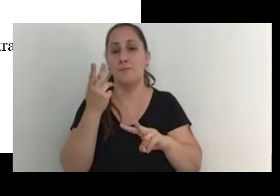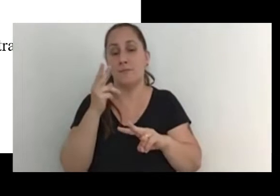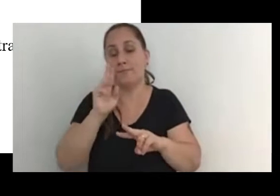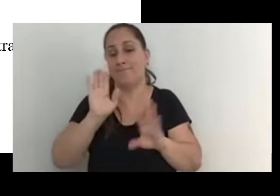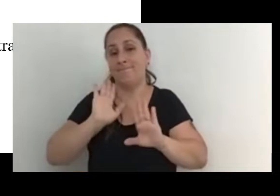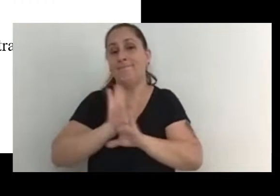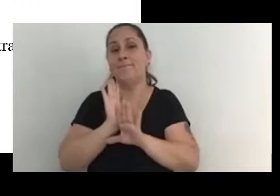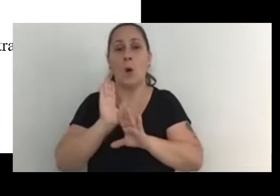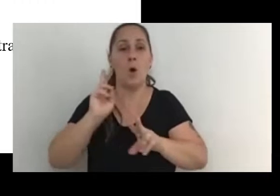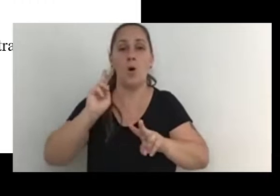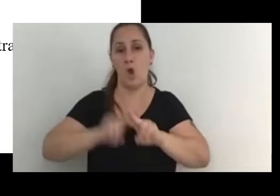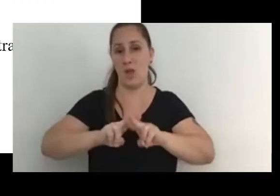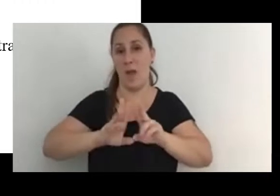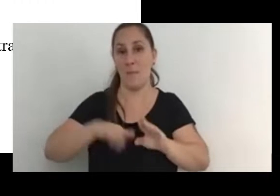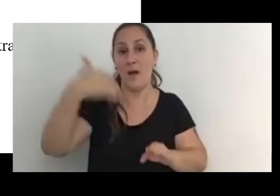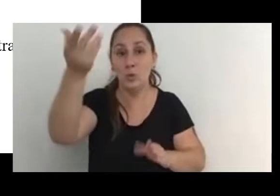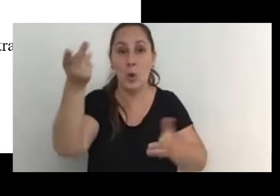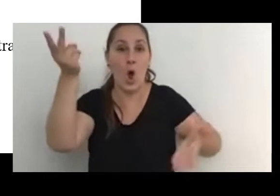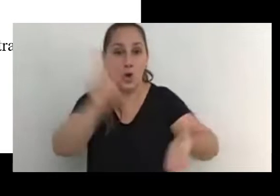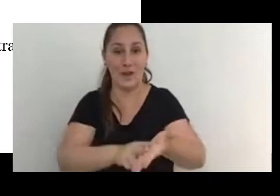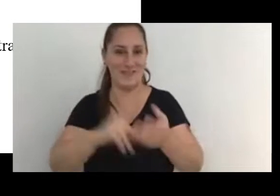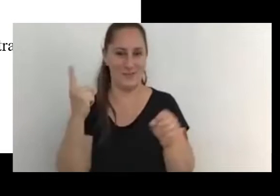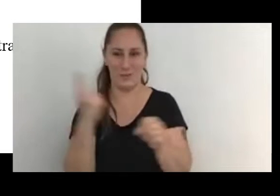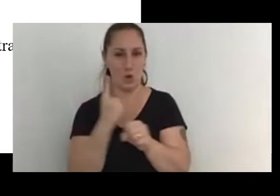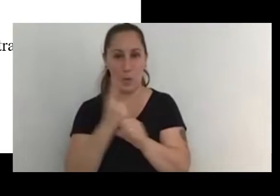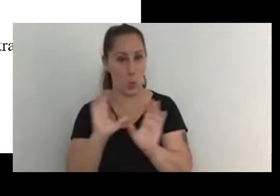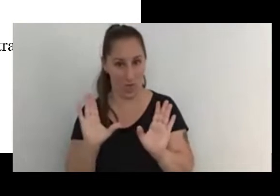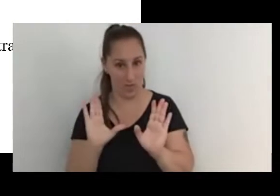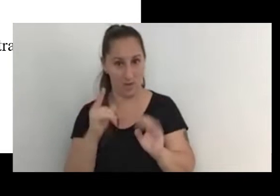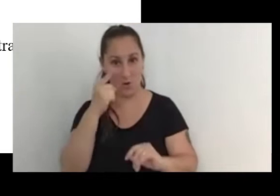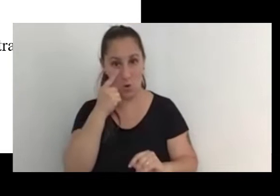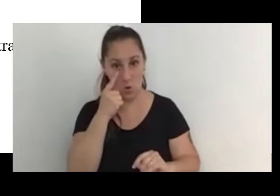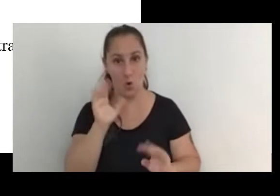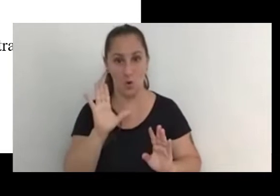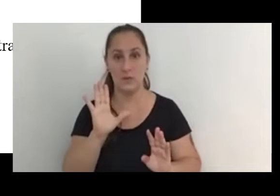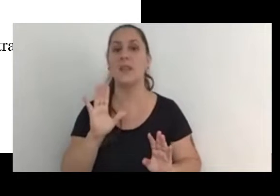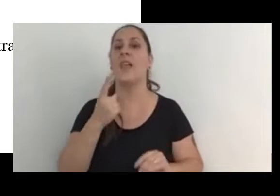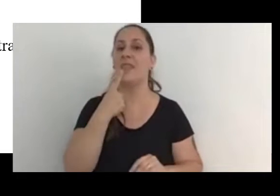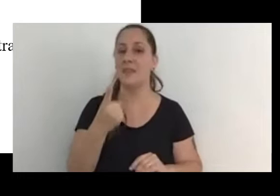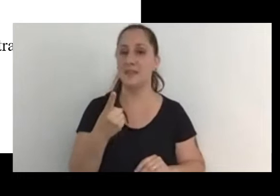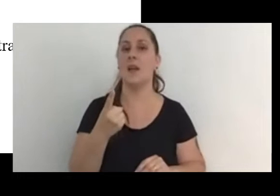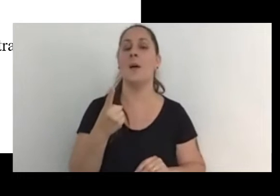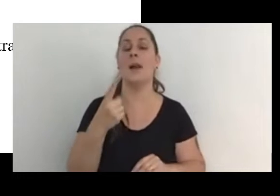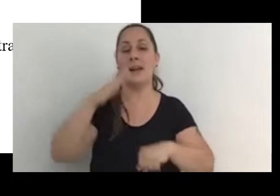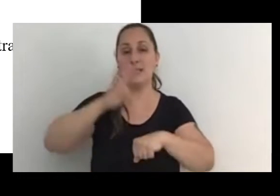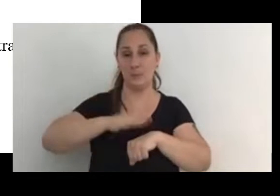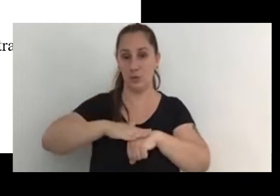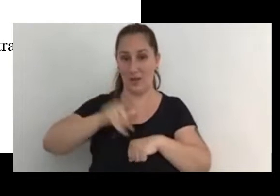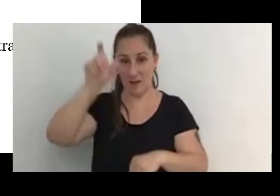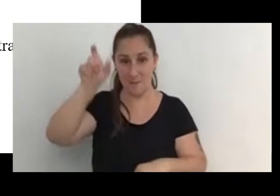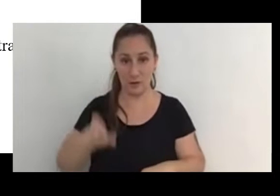de repetición. Eso es lo que tienen que evaluar, asumiendo además el responsable